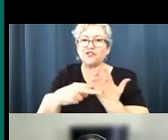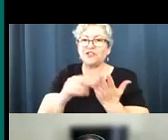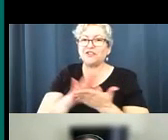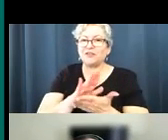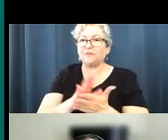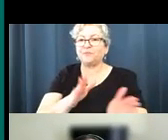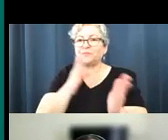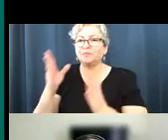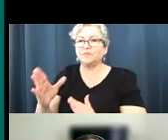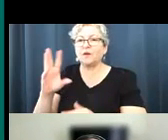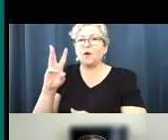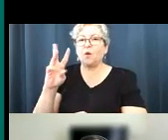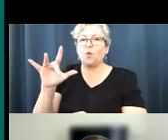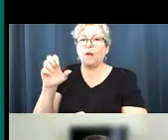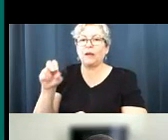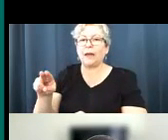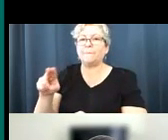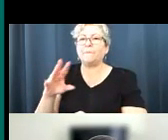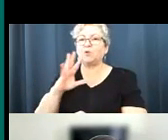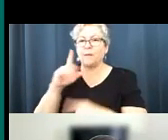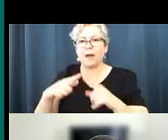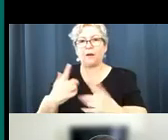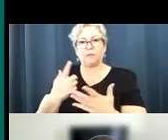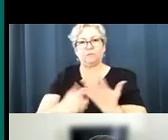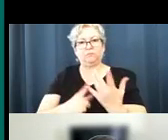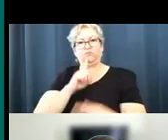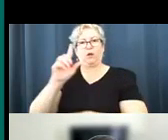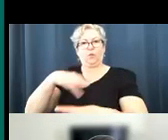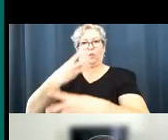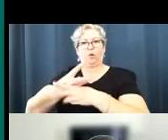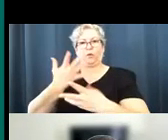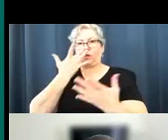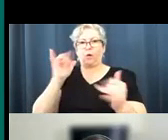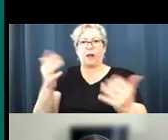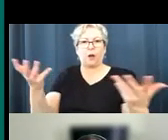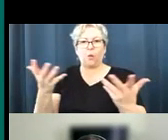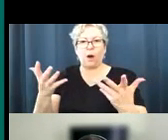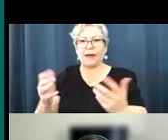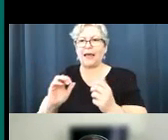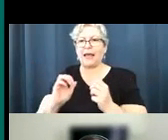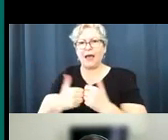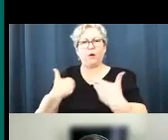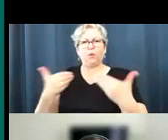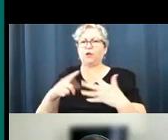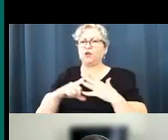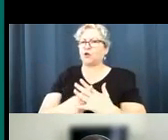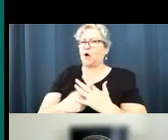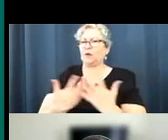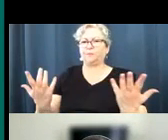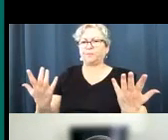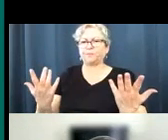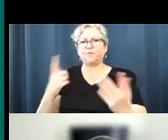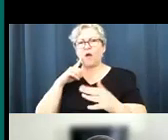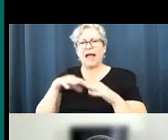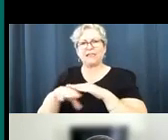Take us into. Entonces, ahora aquí voy a hablar sobre algunos aspectos prácticos. Entonces, ¿cómo